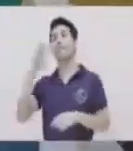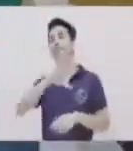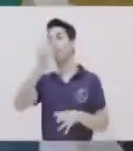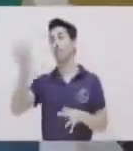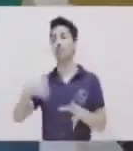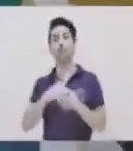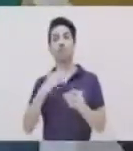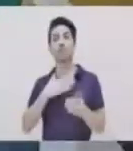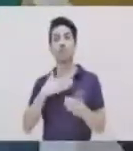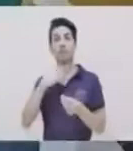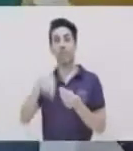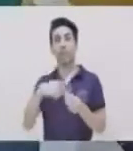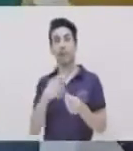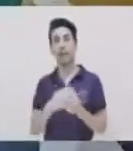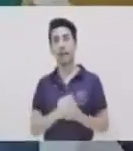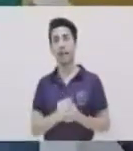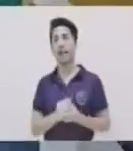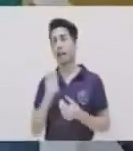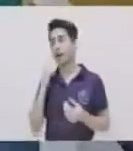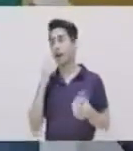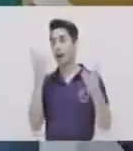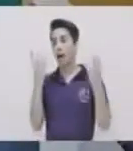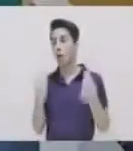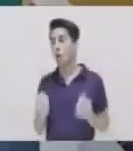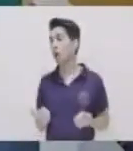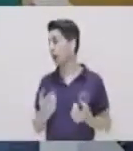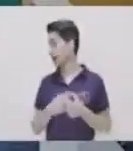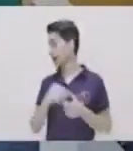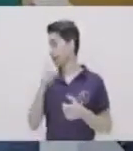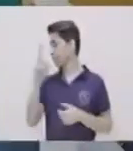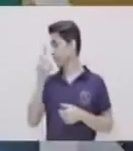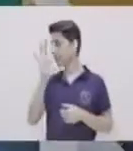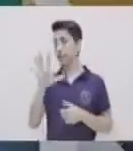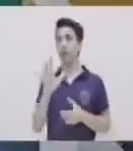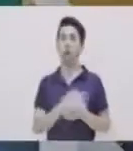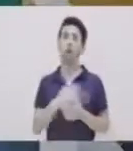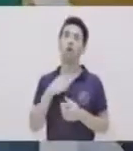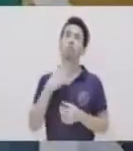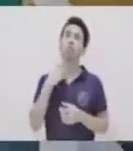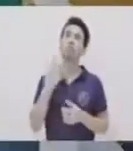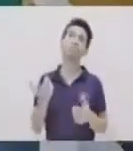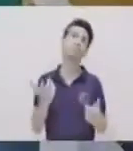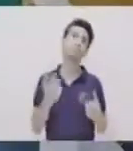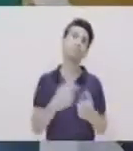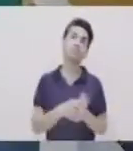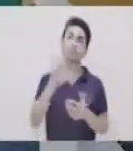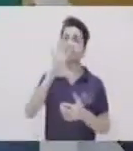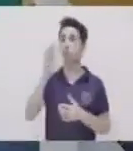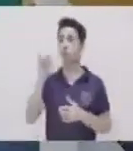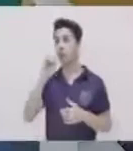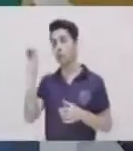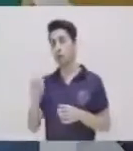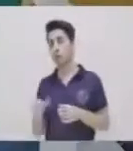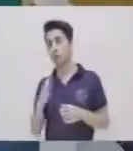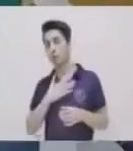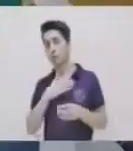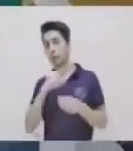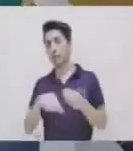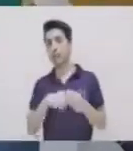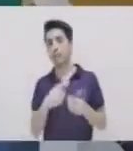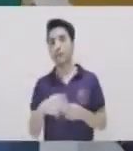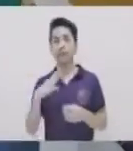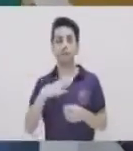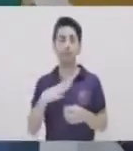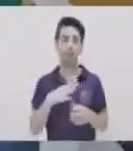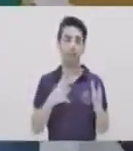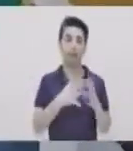de mi familia y puedo decir, bueno, calculemos el decil 5. Entonces puedo decir, el 50% de los miembros de mi familia